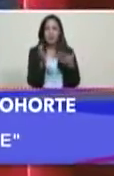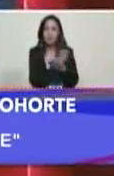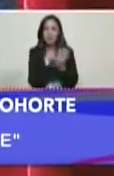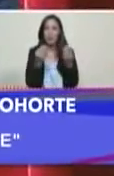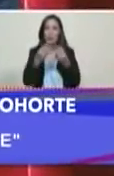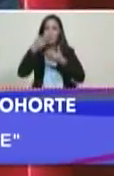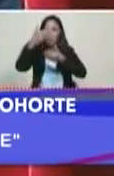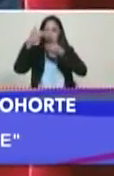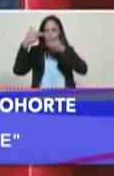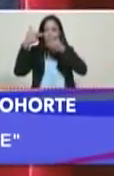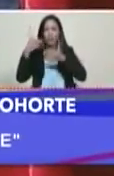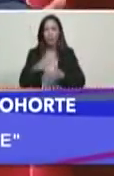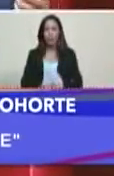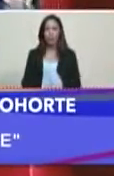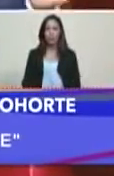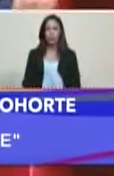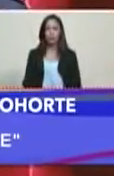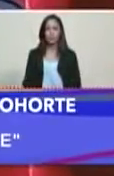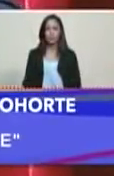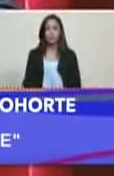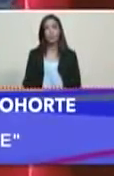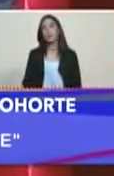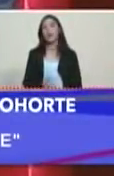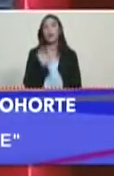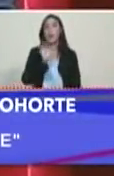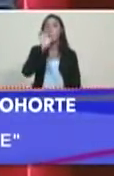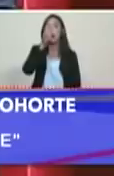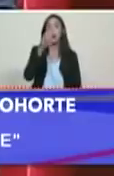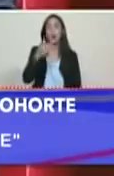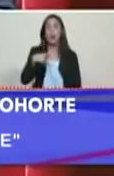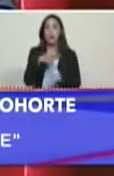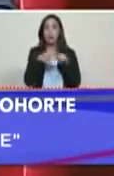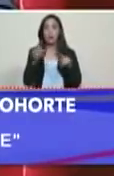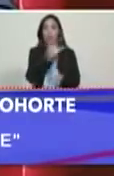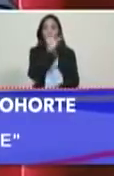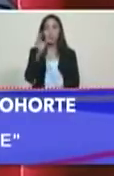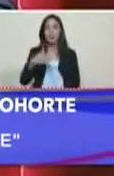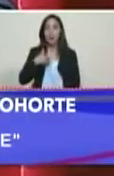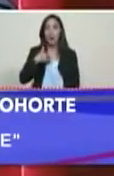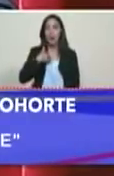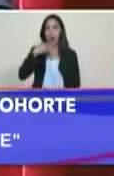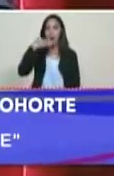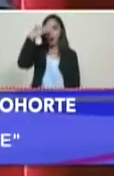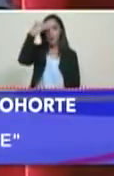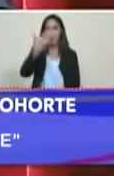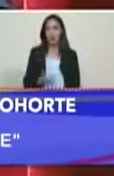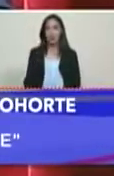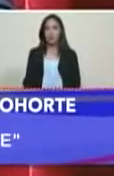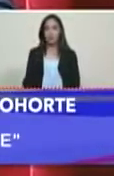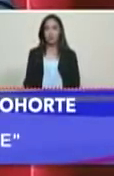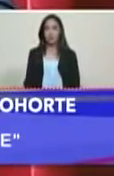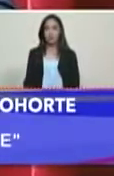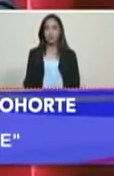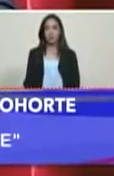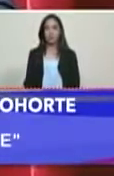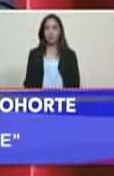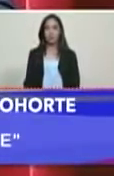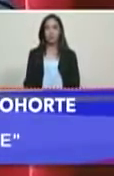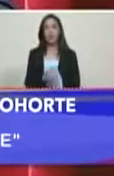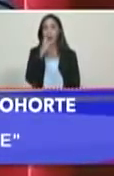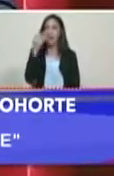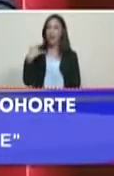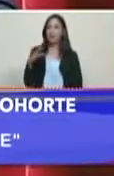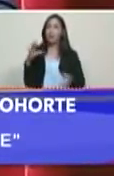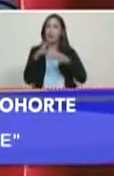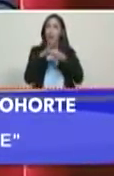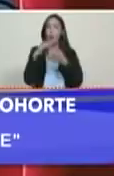terrorismo y abrirle la puerta al hambre, a la necesidad de más de 20 países del África que se sostenían